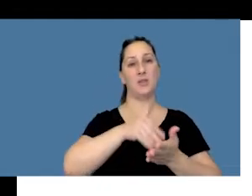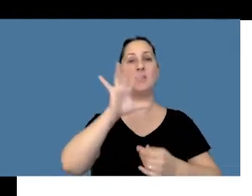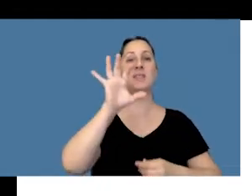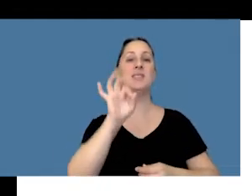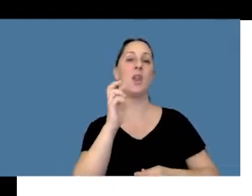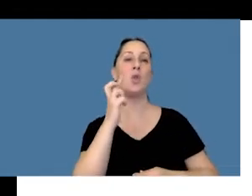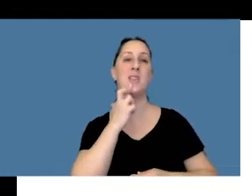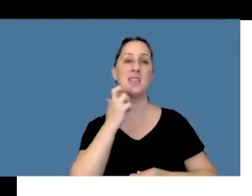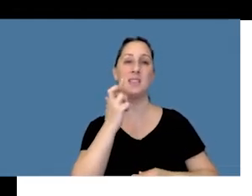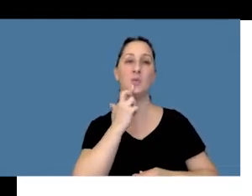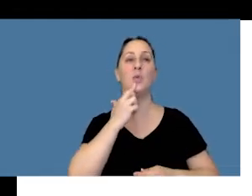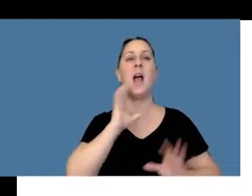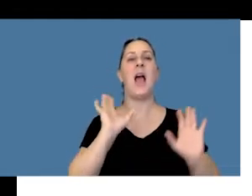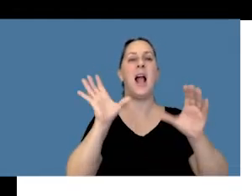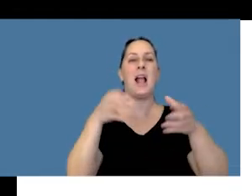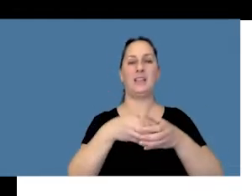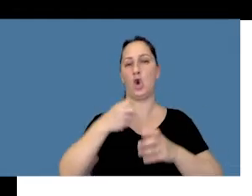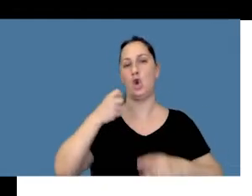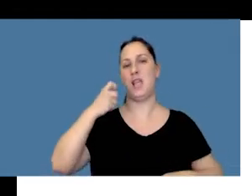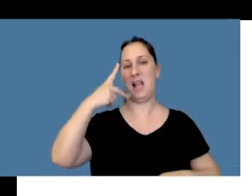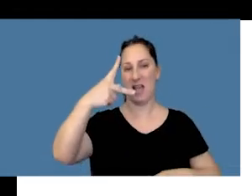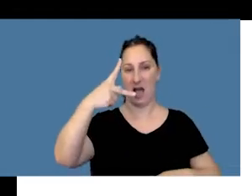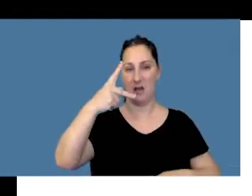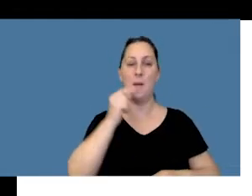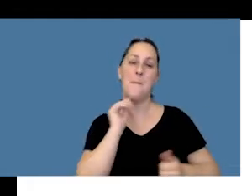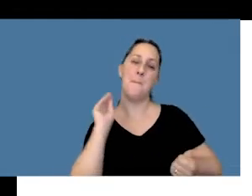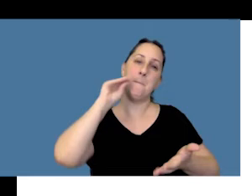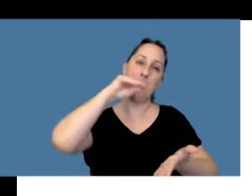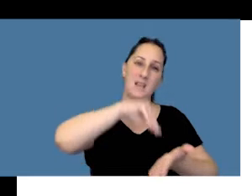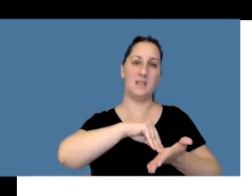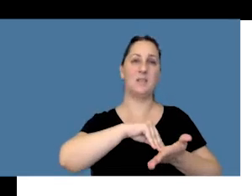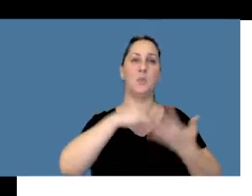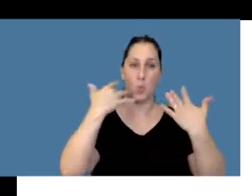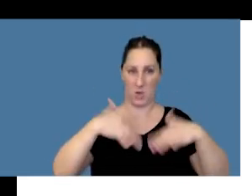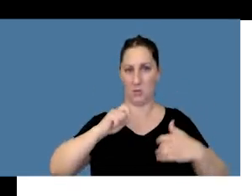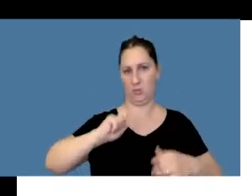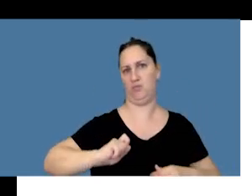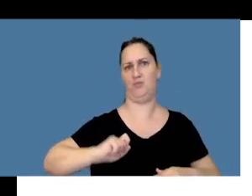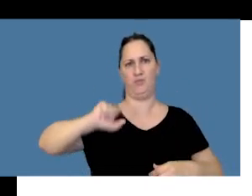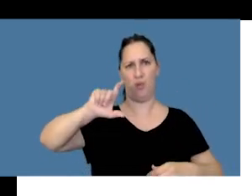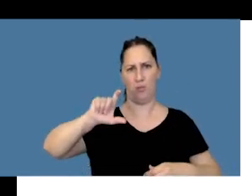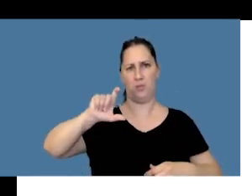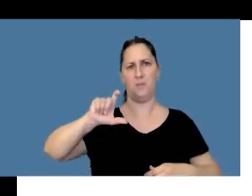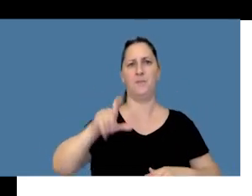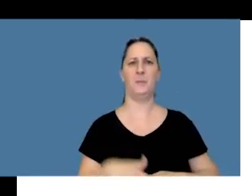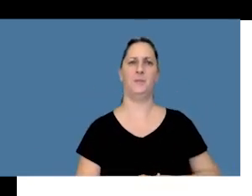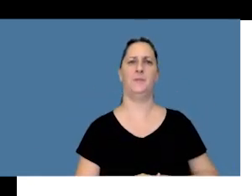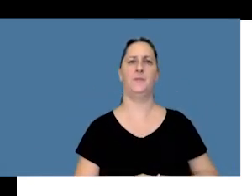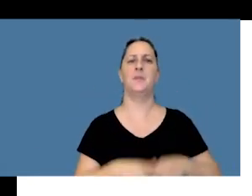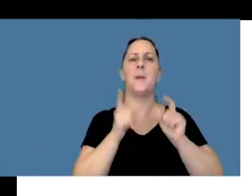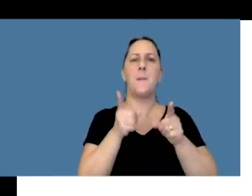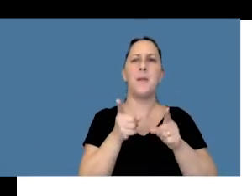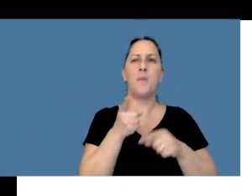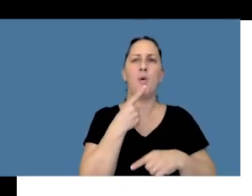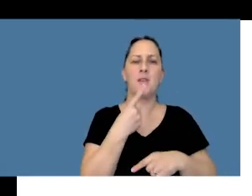6.019.000 queda para la categoría K, es decir que hubo un incremento bastante importante, siguiendo justamente lo que son